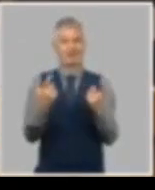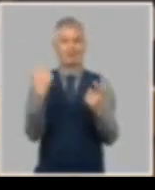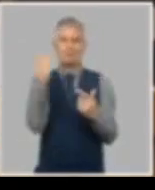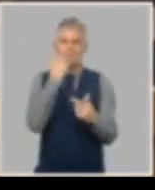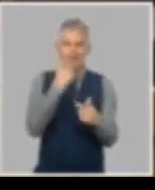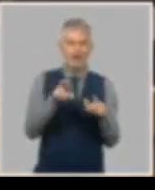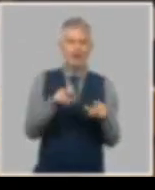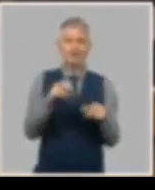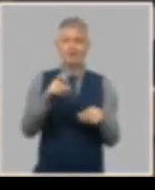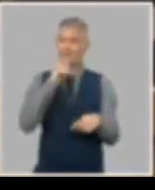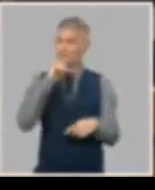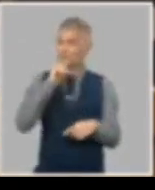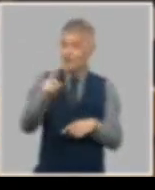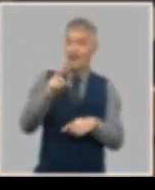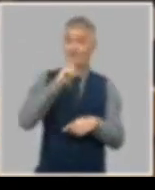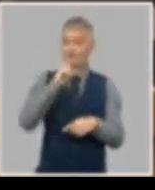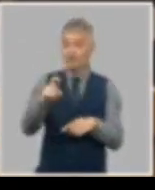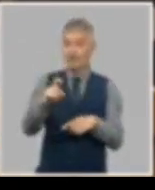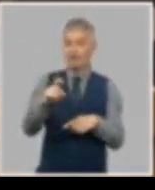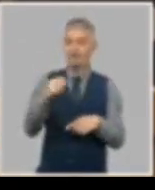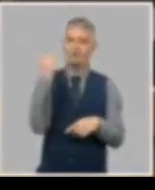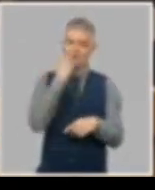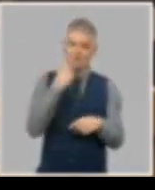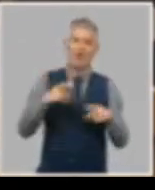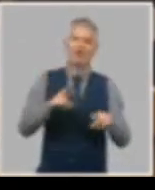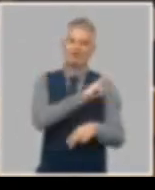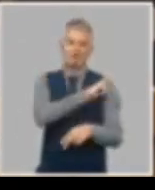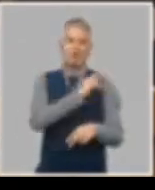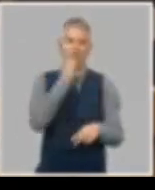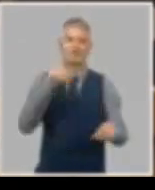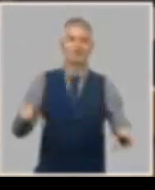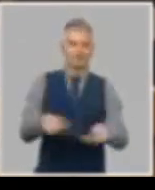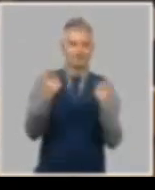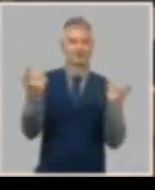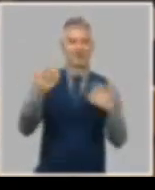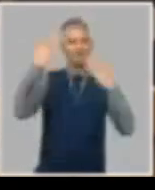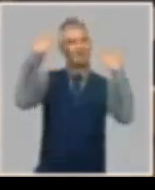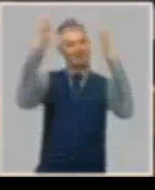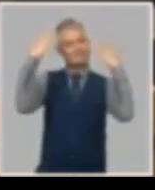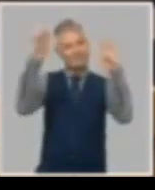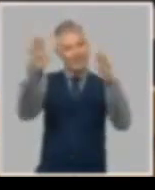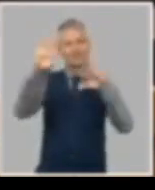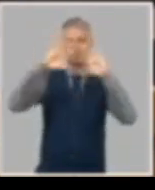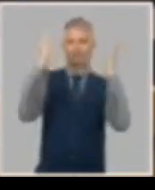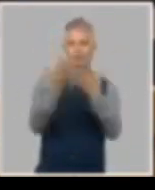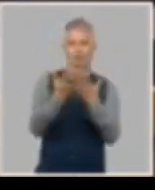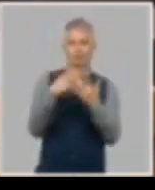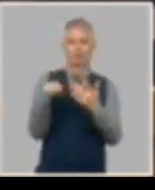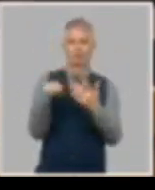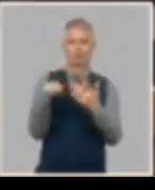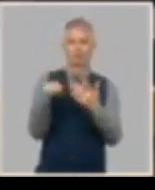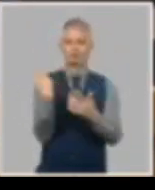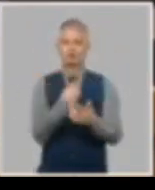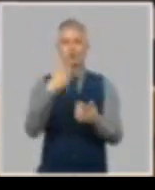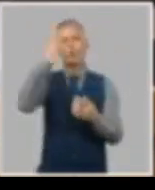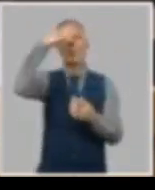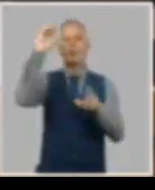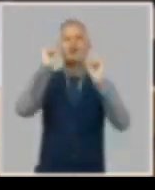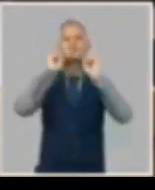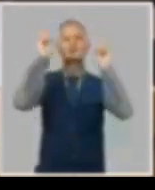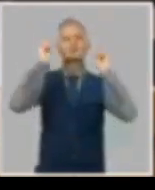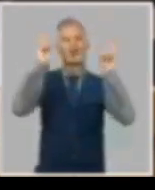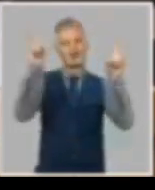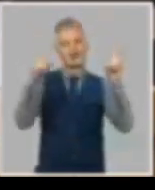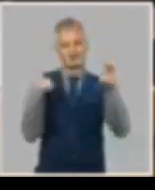han sido las pruebas que hemos vencido felicidades cubanas y cubanos somos como viva vemos el